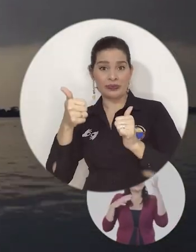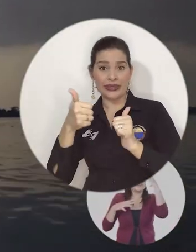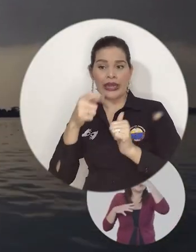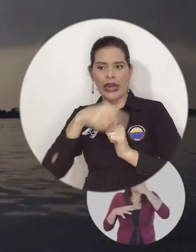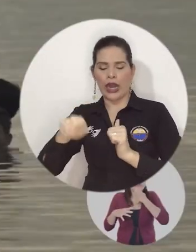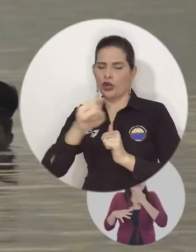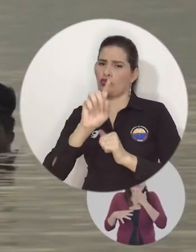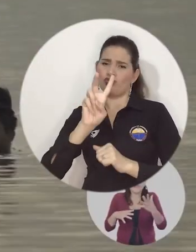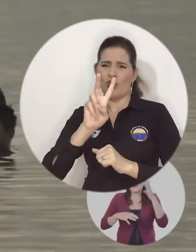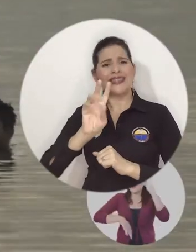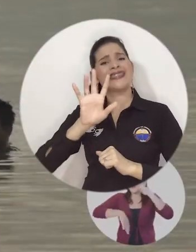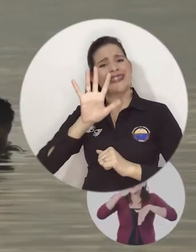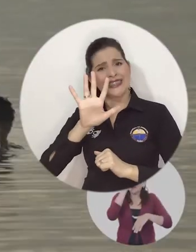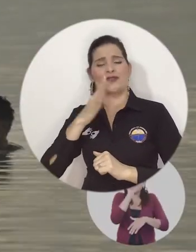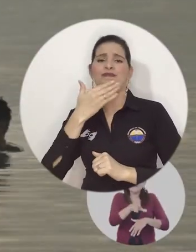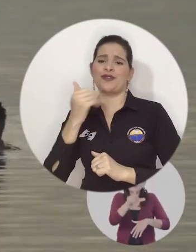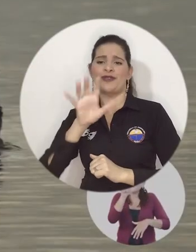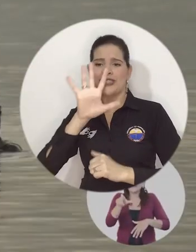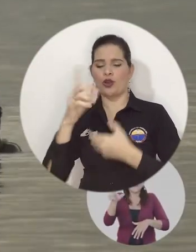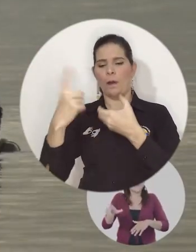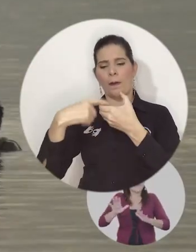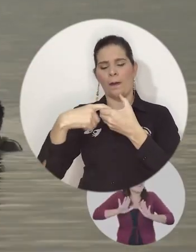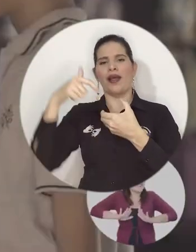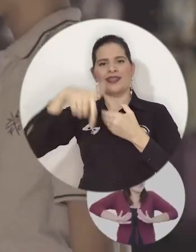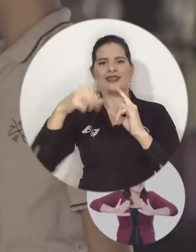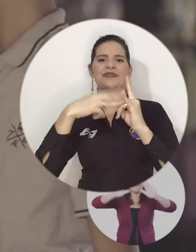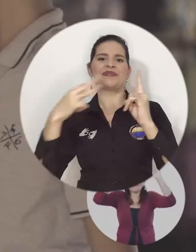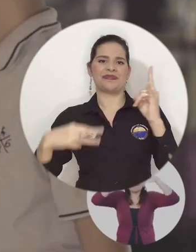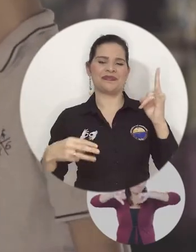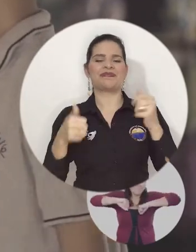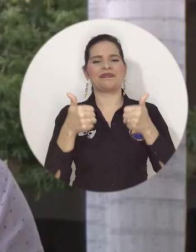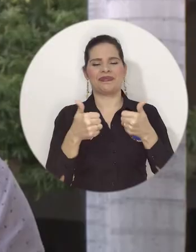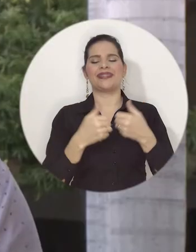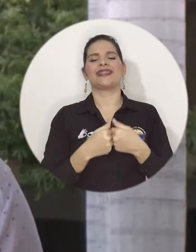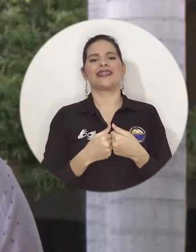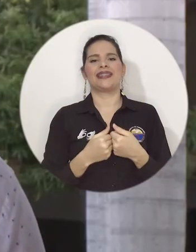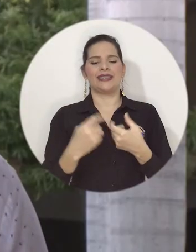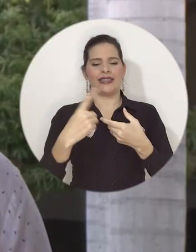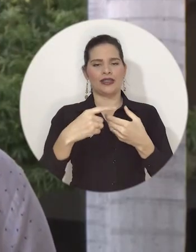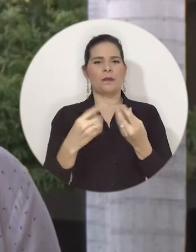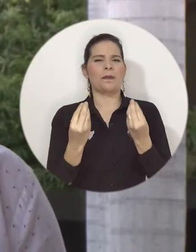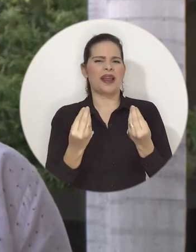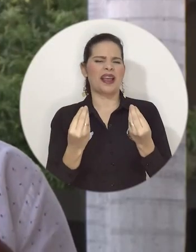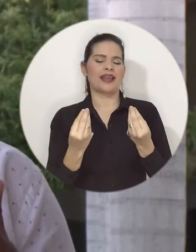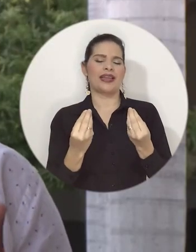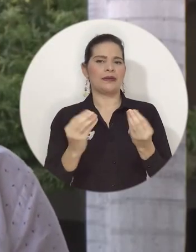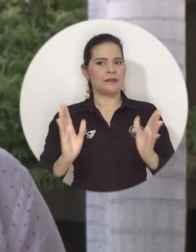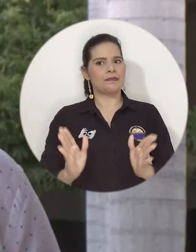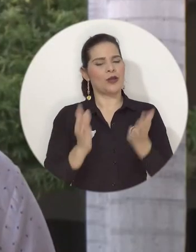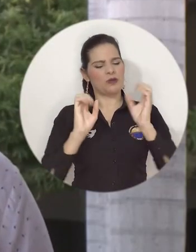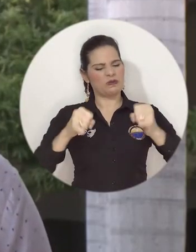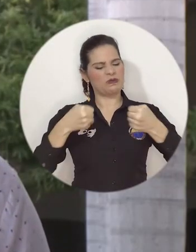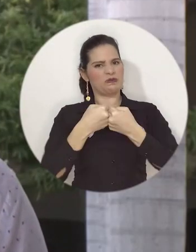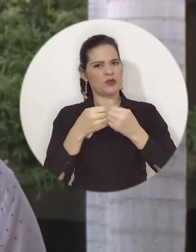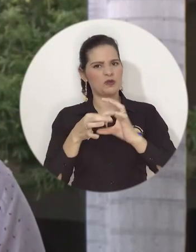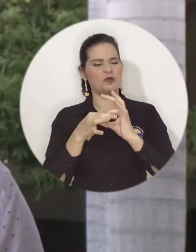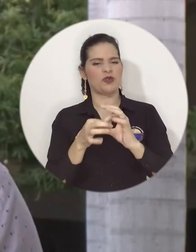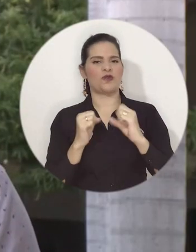el sostenimiento y que vamos a trabajar para estructurar ese convenio. Por otro